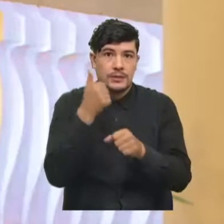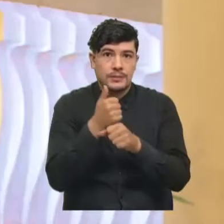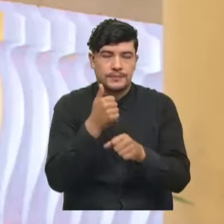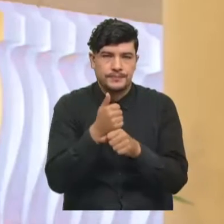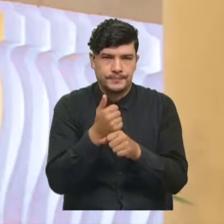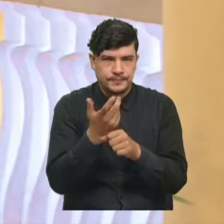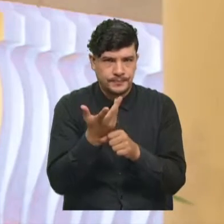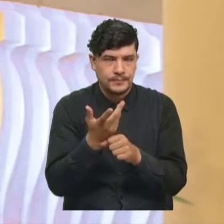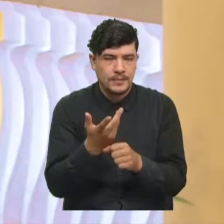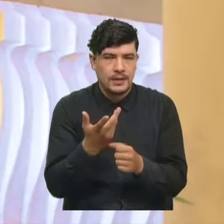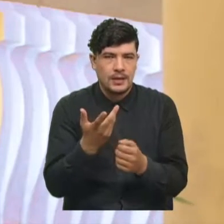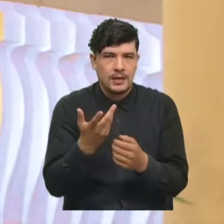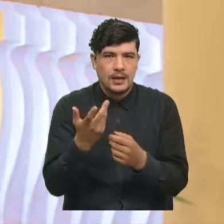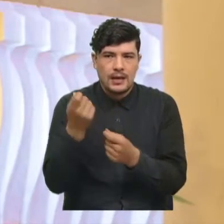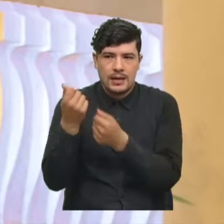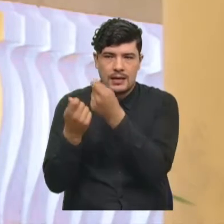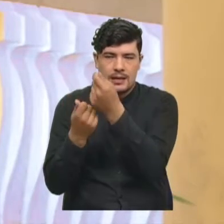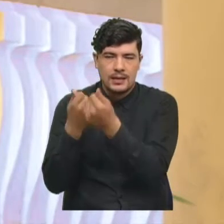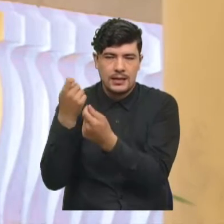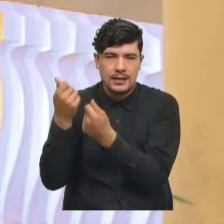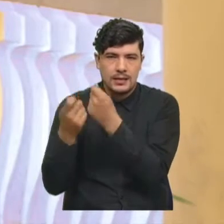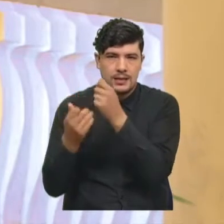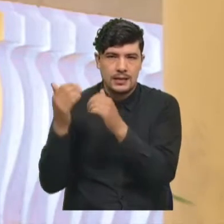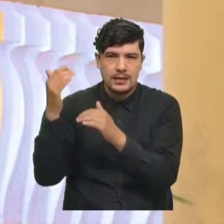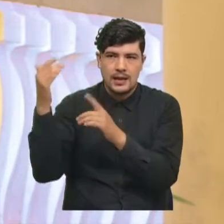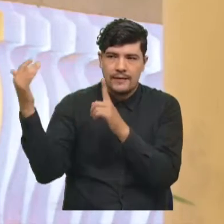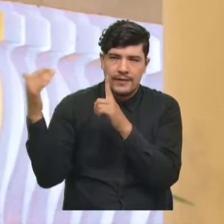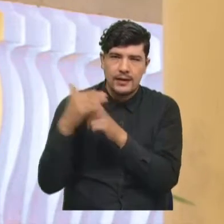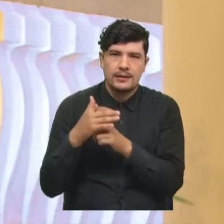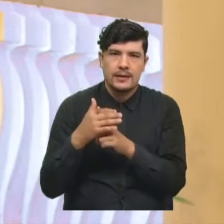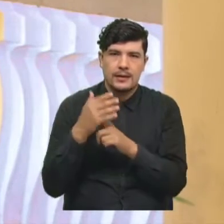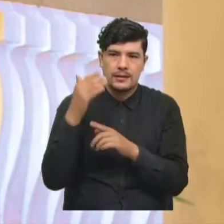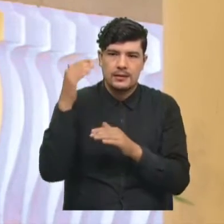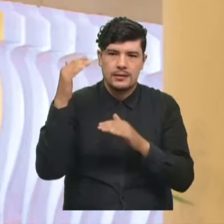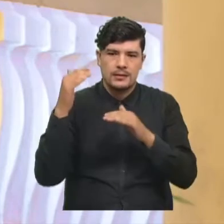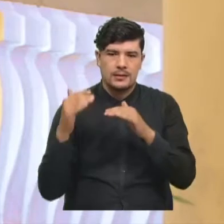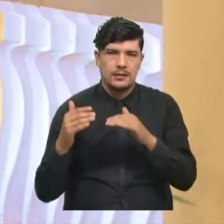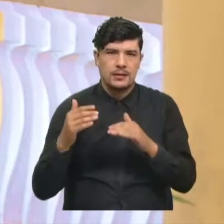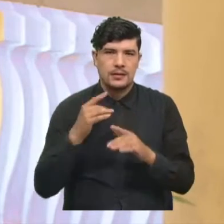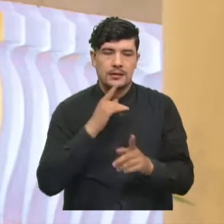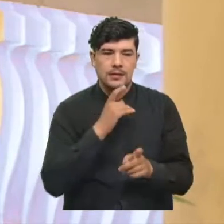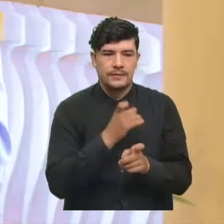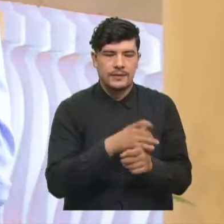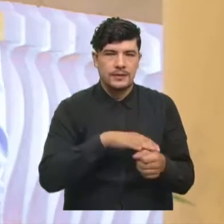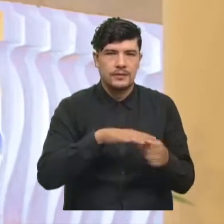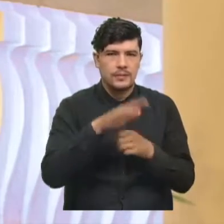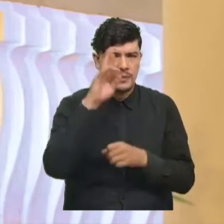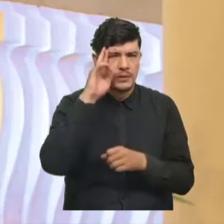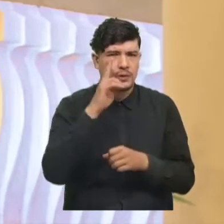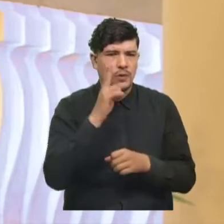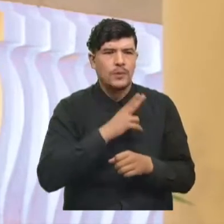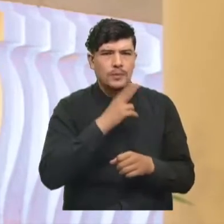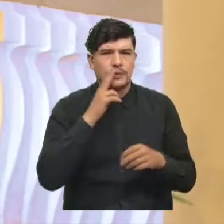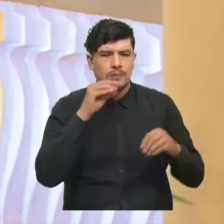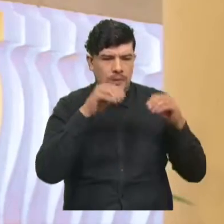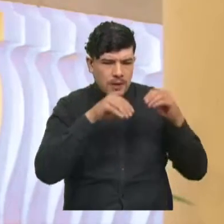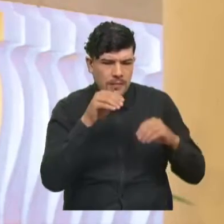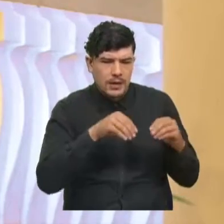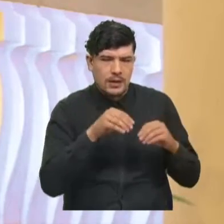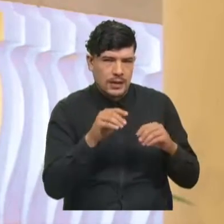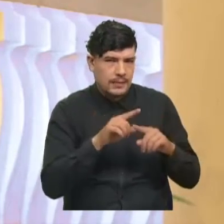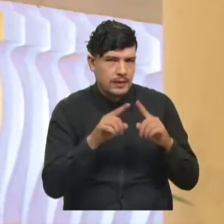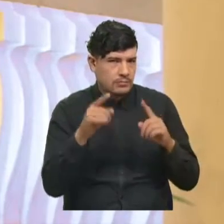afectación de los recursos ha sido compleja entonces por eso también vamos a hacer unos compromisos puntuales pero la idea es poder avanzar las